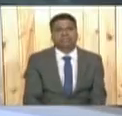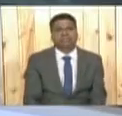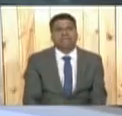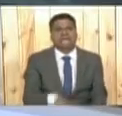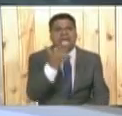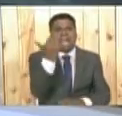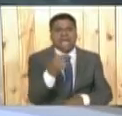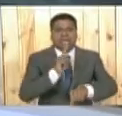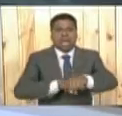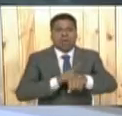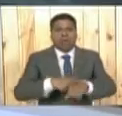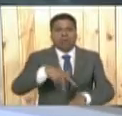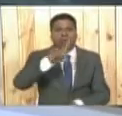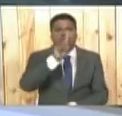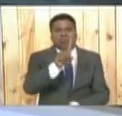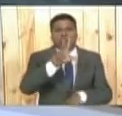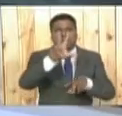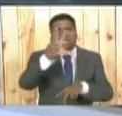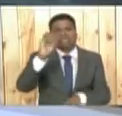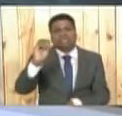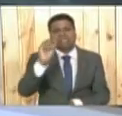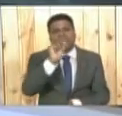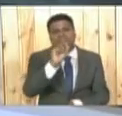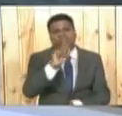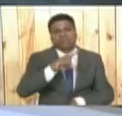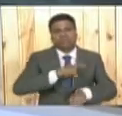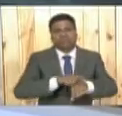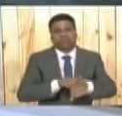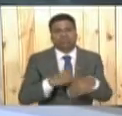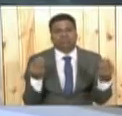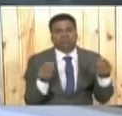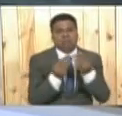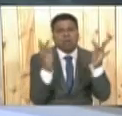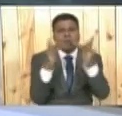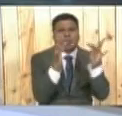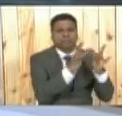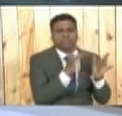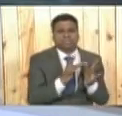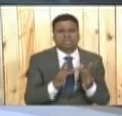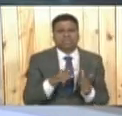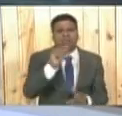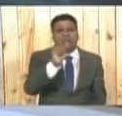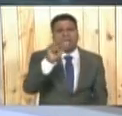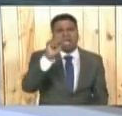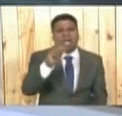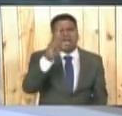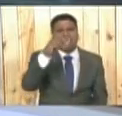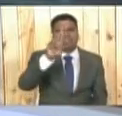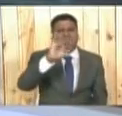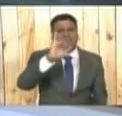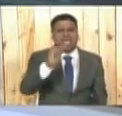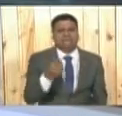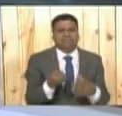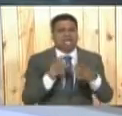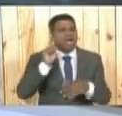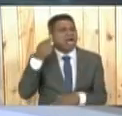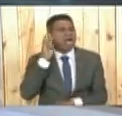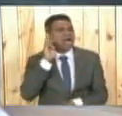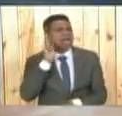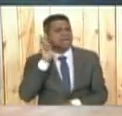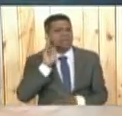Y a la 1:30 del mediodía nos enlazamos a esta hora con nuestra compañera Andrea López. Ella está en las instalaciones de Radio Miraflores. Adelante,